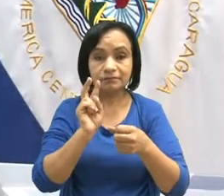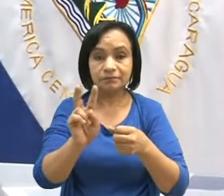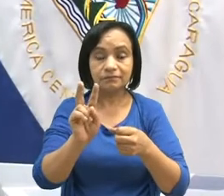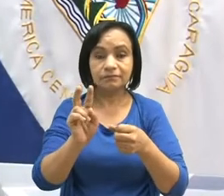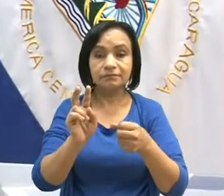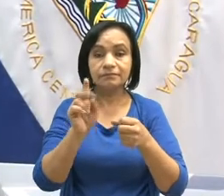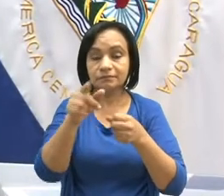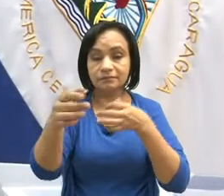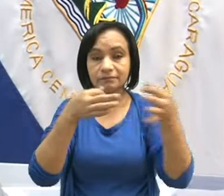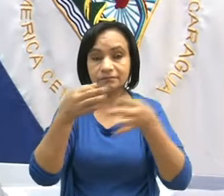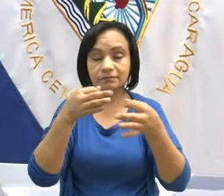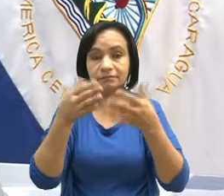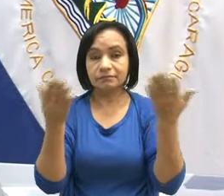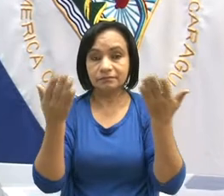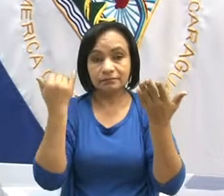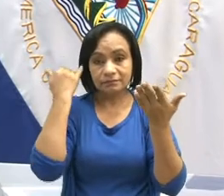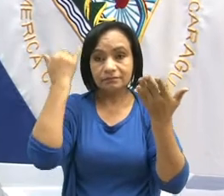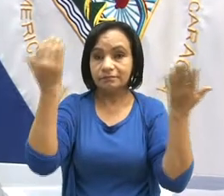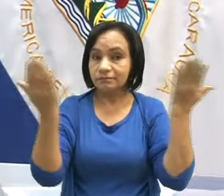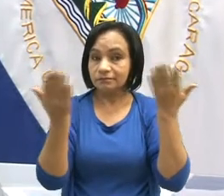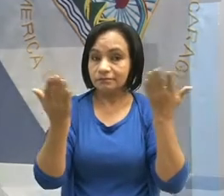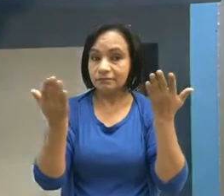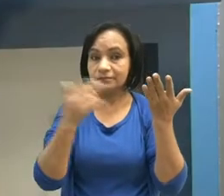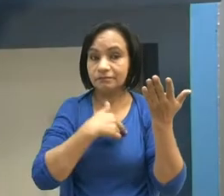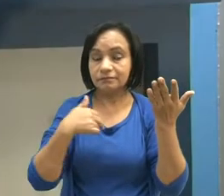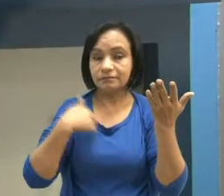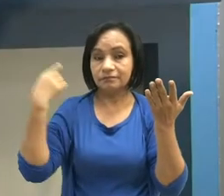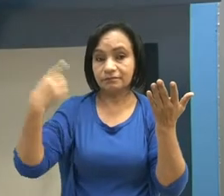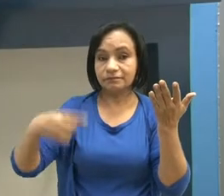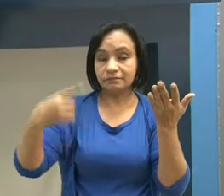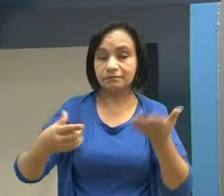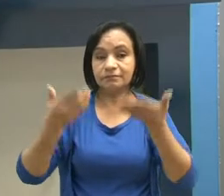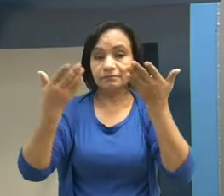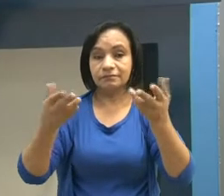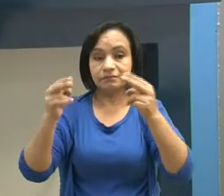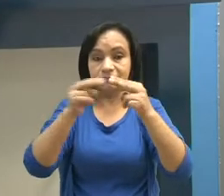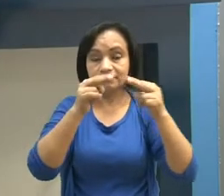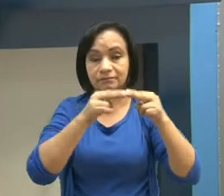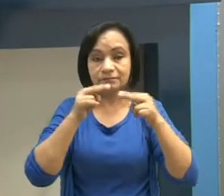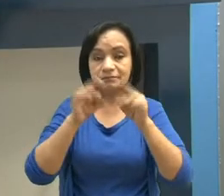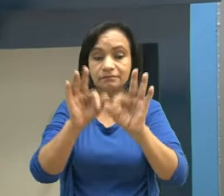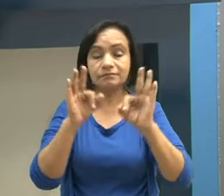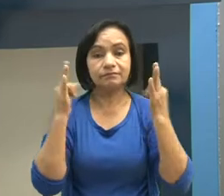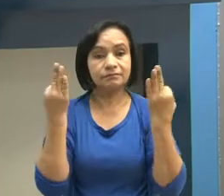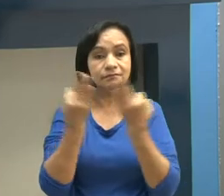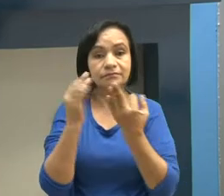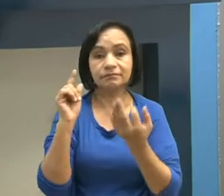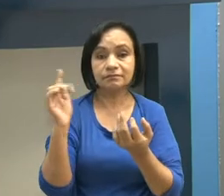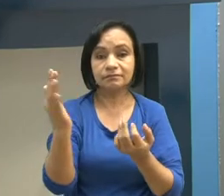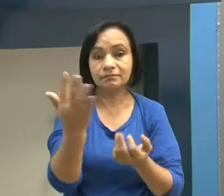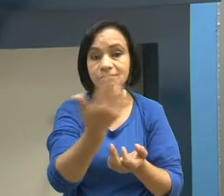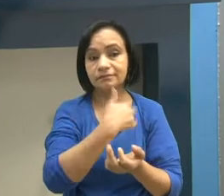que plantea un paradigma entero, ¿no?, en torno a la restitución de derechos, que es la vinculación directa de la familia en todo el